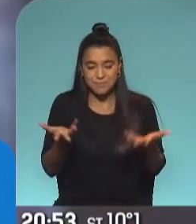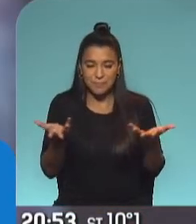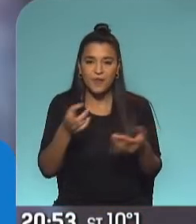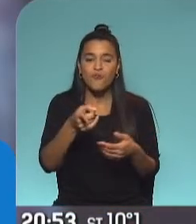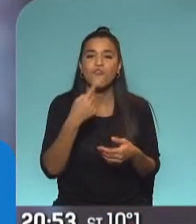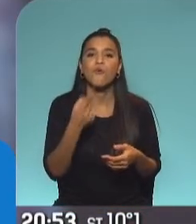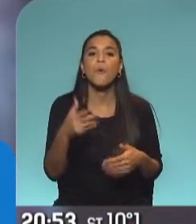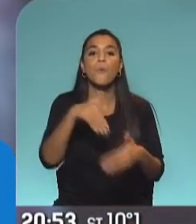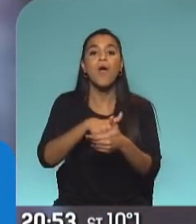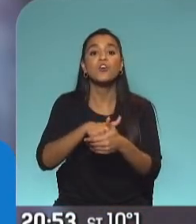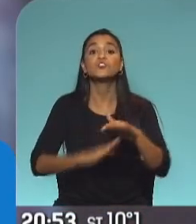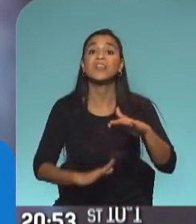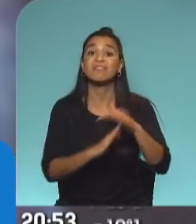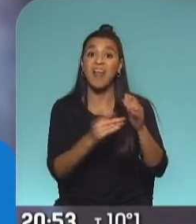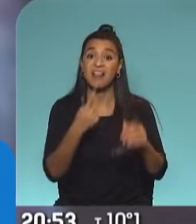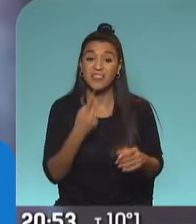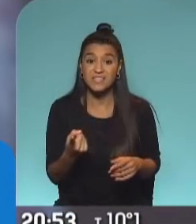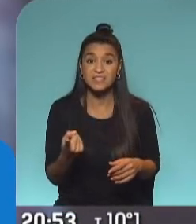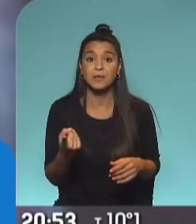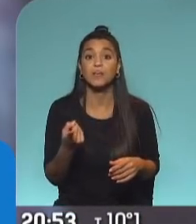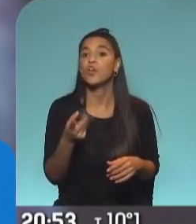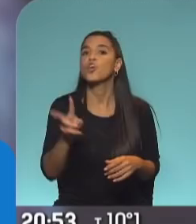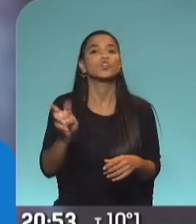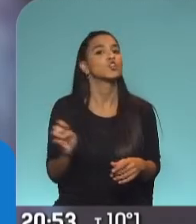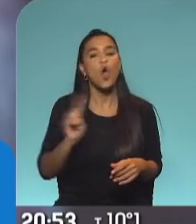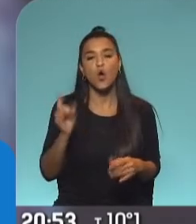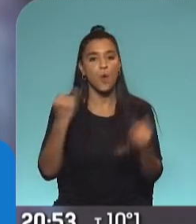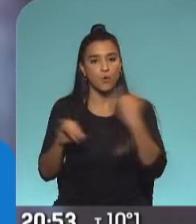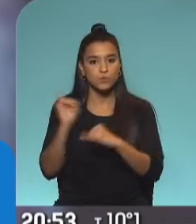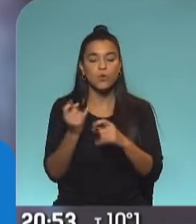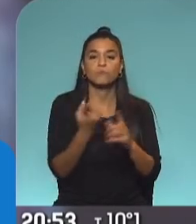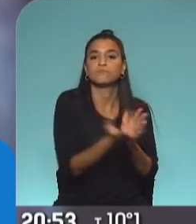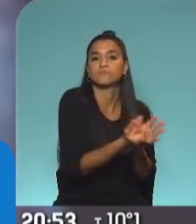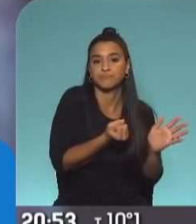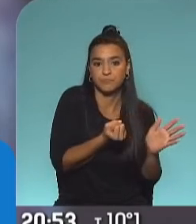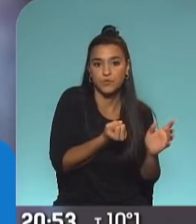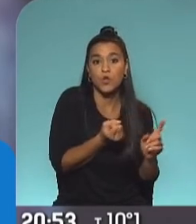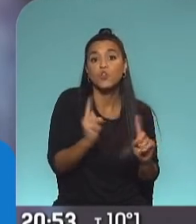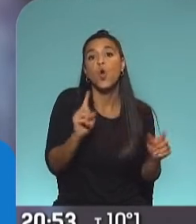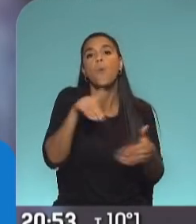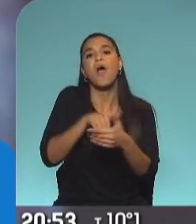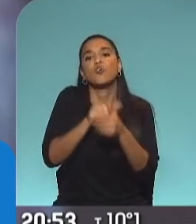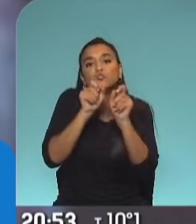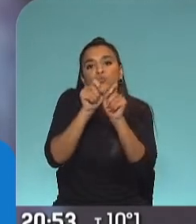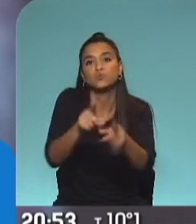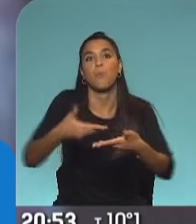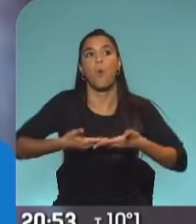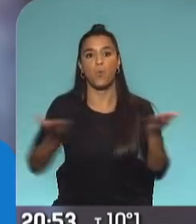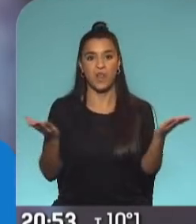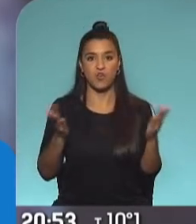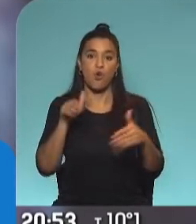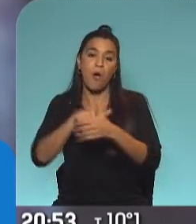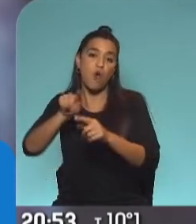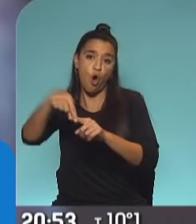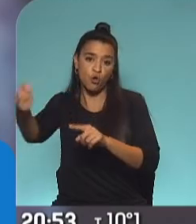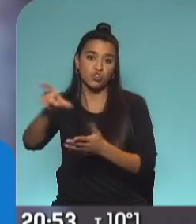que impide que te cobren comisiones cuando sacás no con tu banco, con el banco público, sino con otro banco